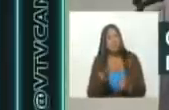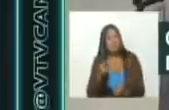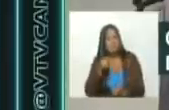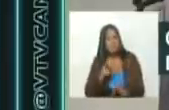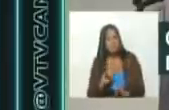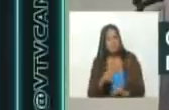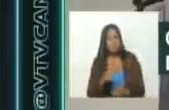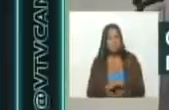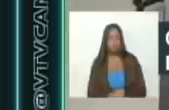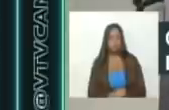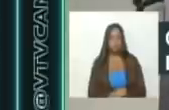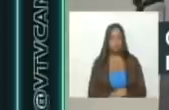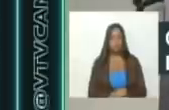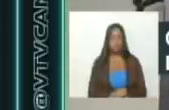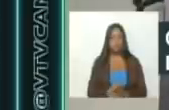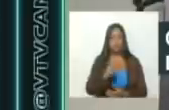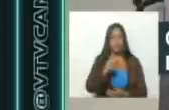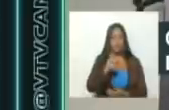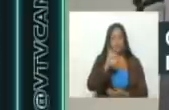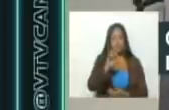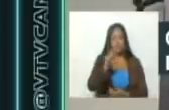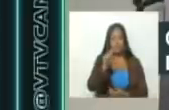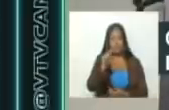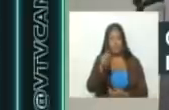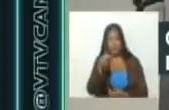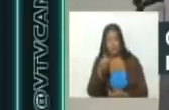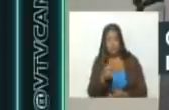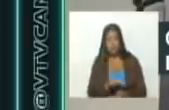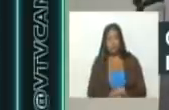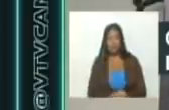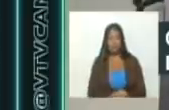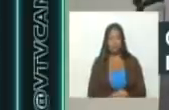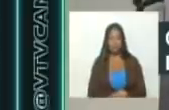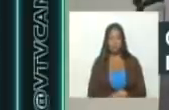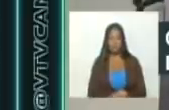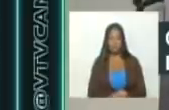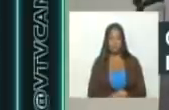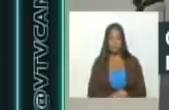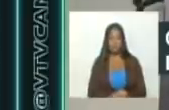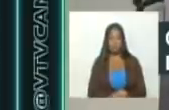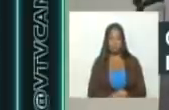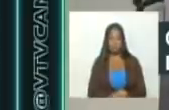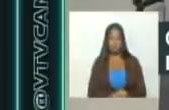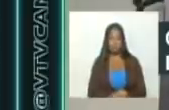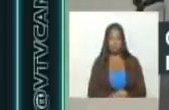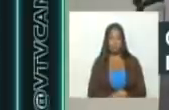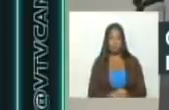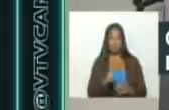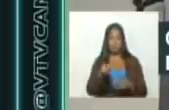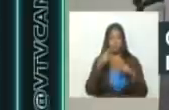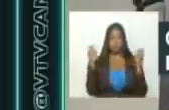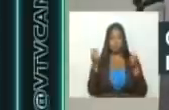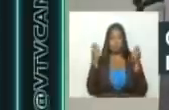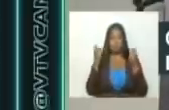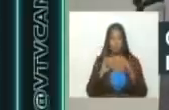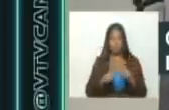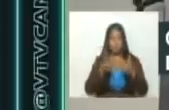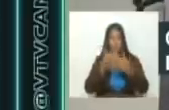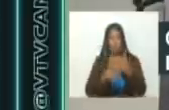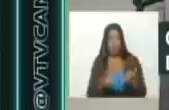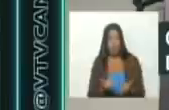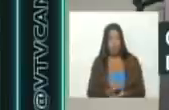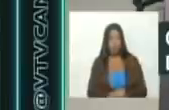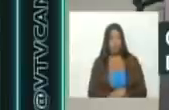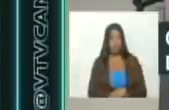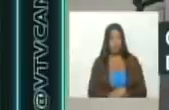importante ese impuesto a las grandes transacciones financieras, aplicarlo? En primer lugar, hay que decir que se desató una campaña.